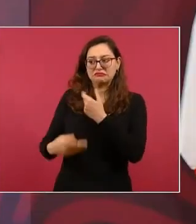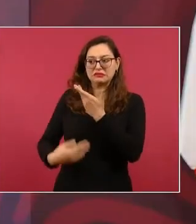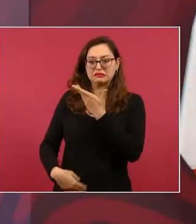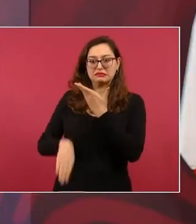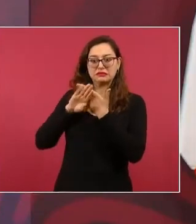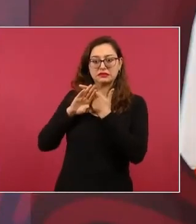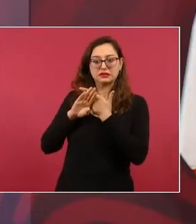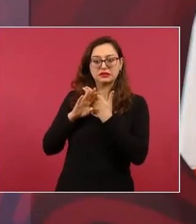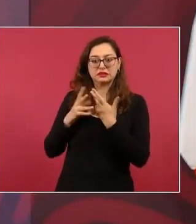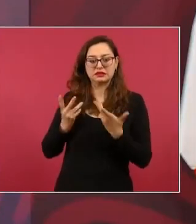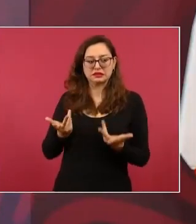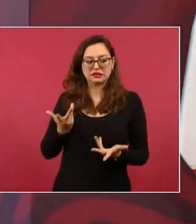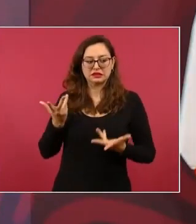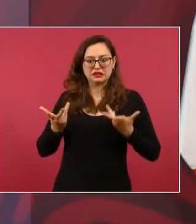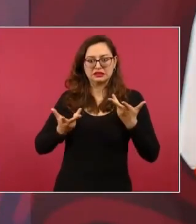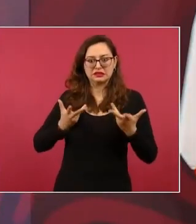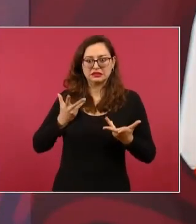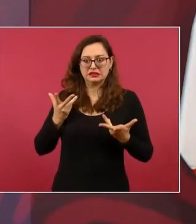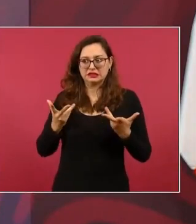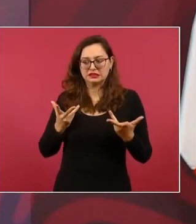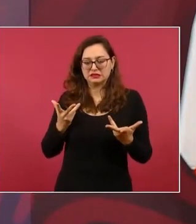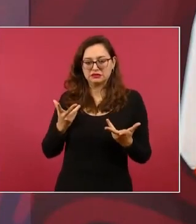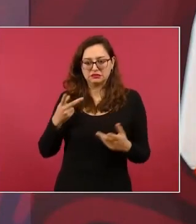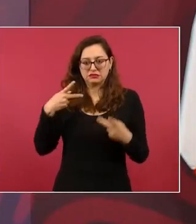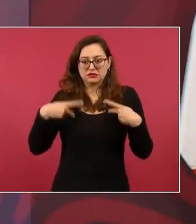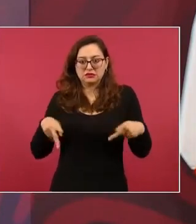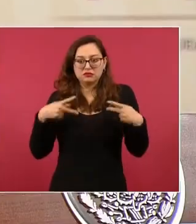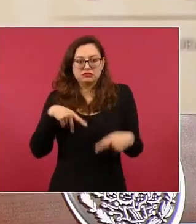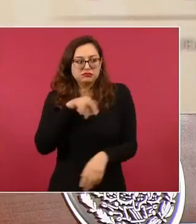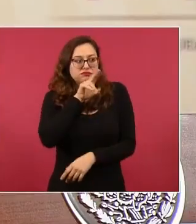que ellos se hayan afectado.